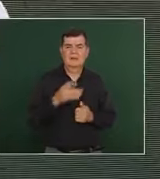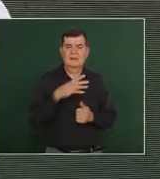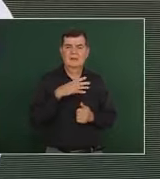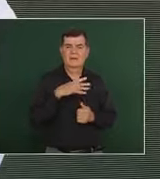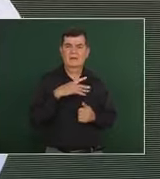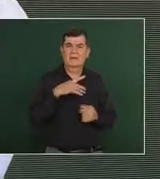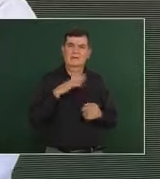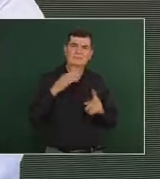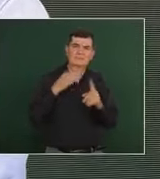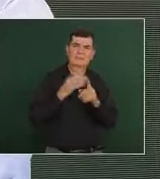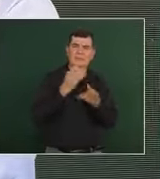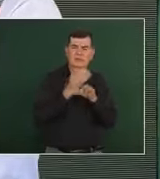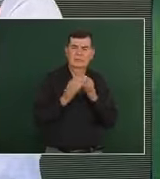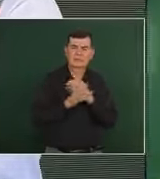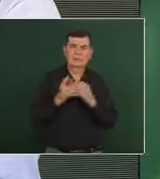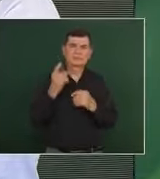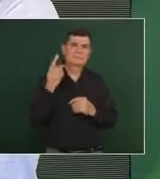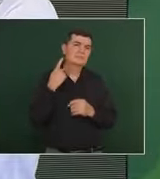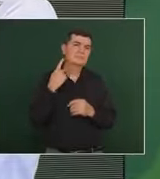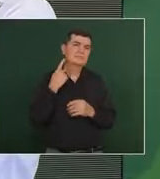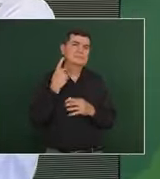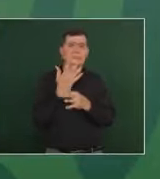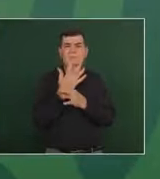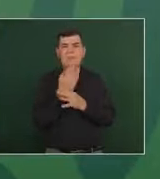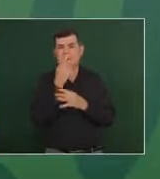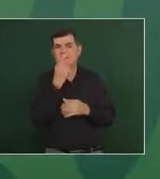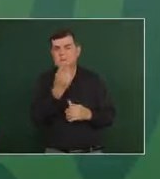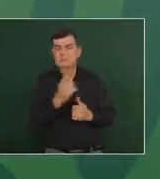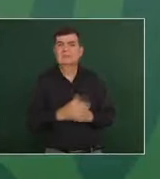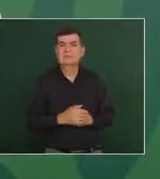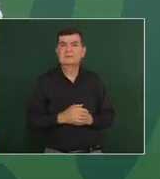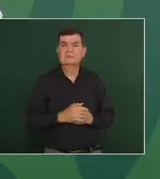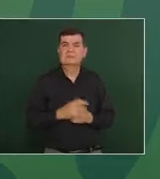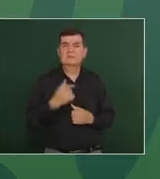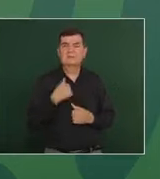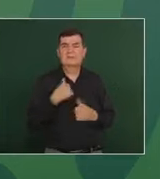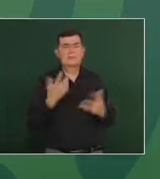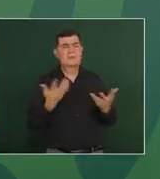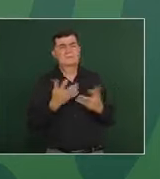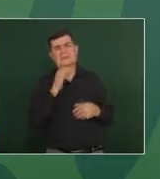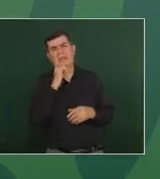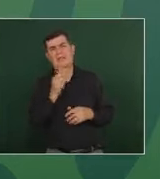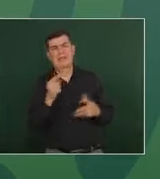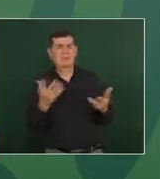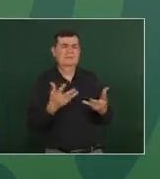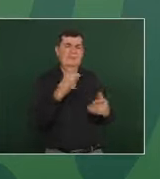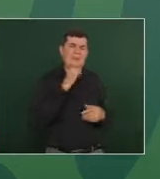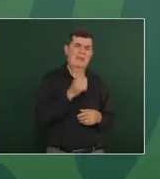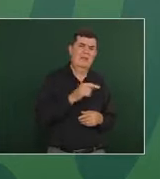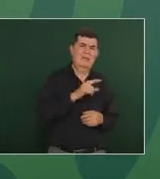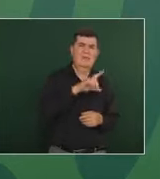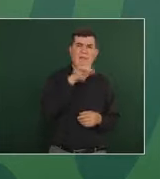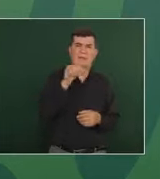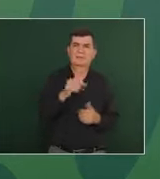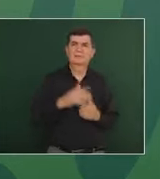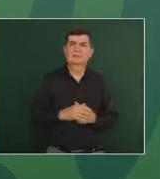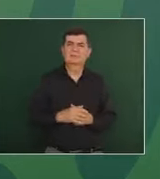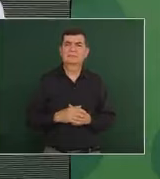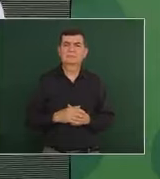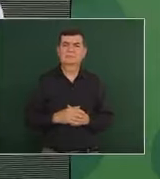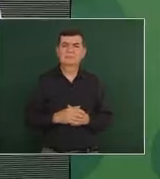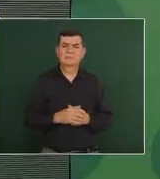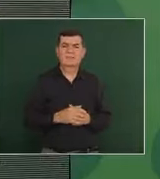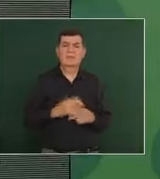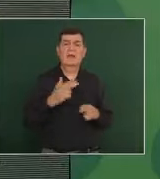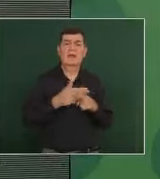con propósitos políticos, quienes decían que no hacíamos nada. Llegó